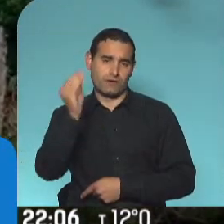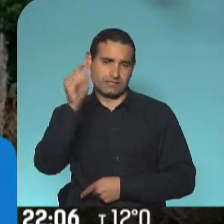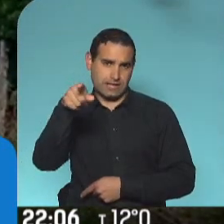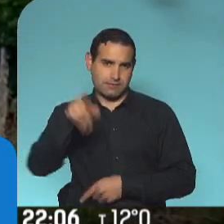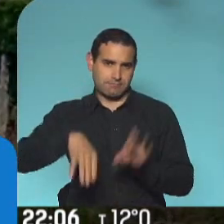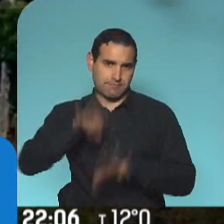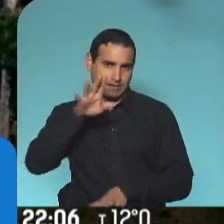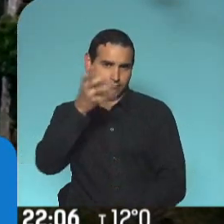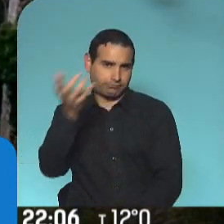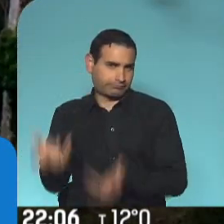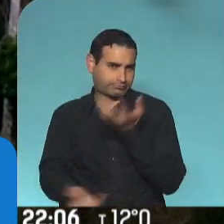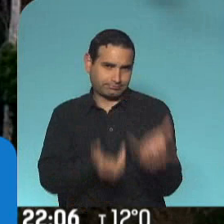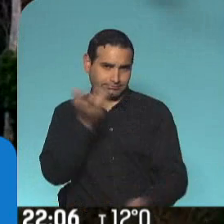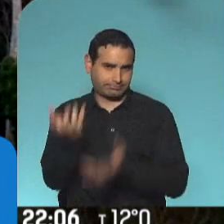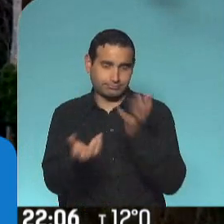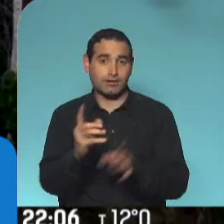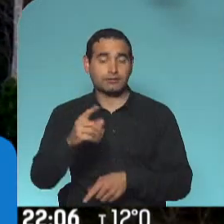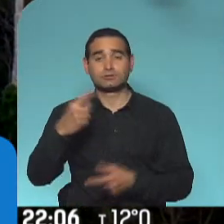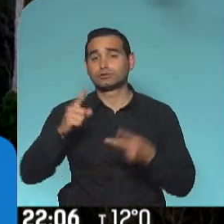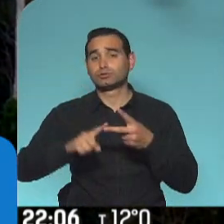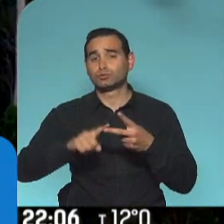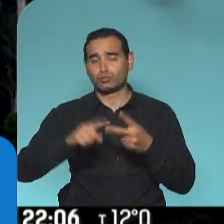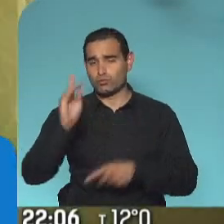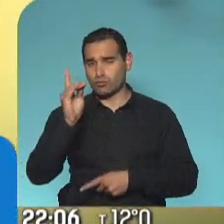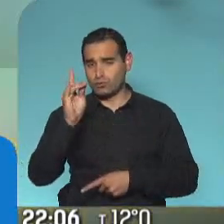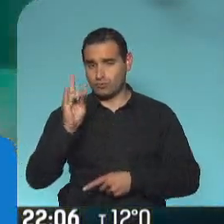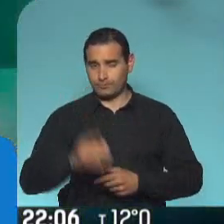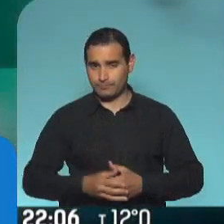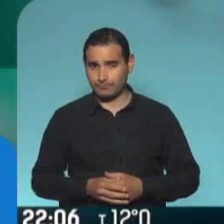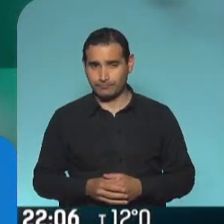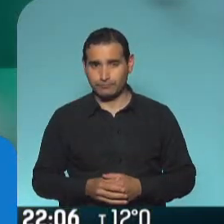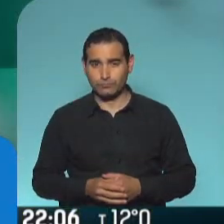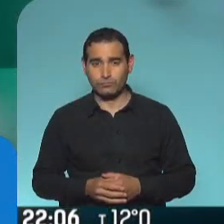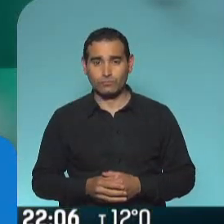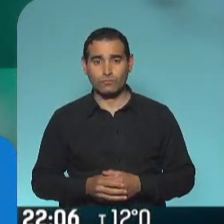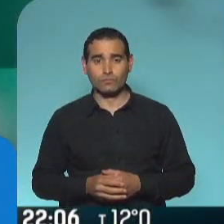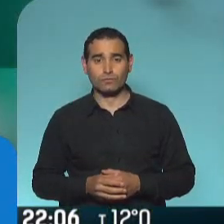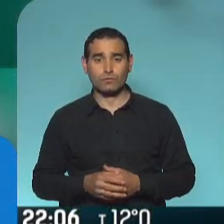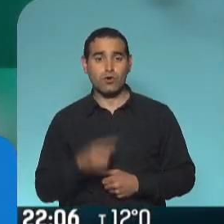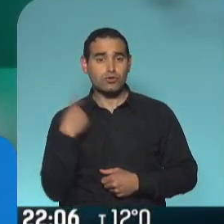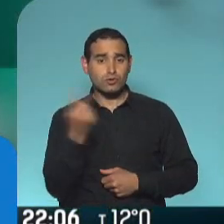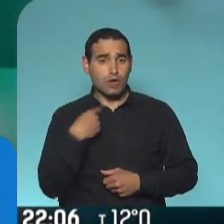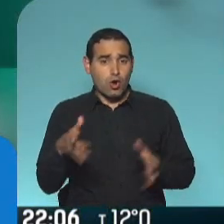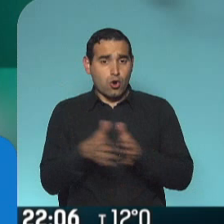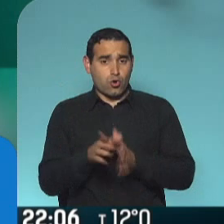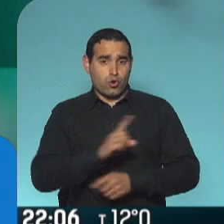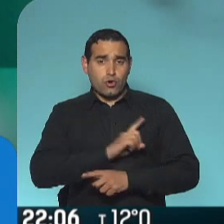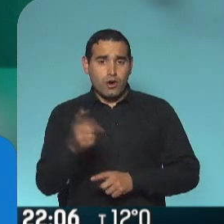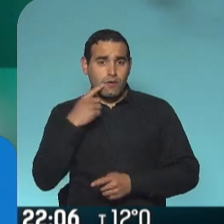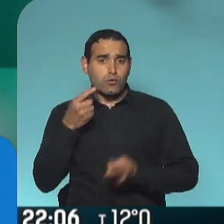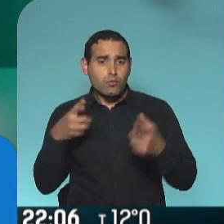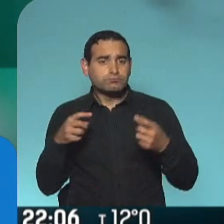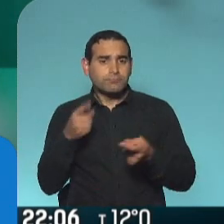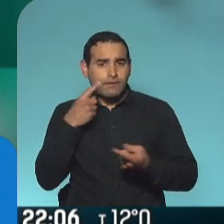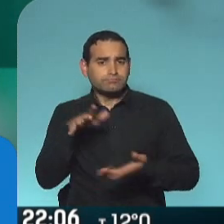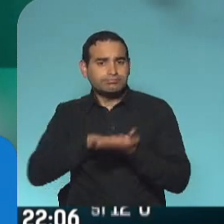más afectado por los incendios, seguido por Bolivia. Nós vamos, se Deus quiser, juntos a achar solução para